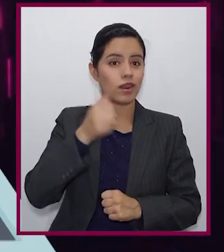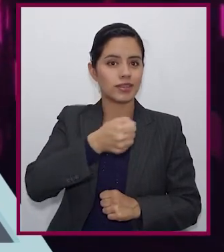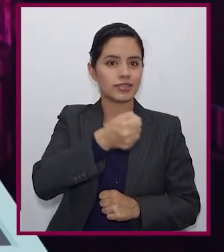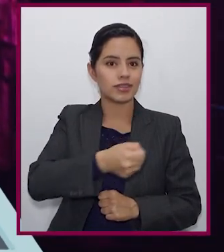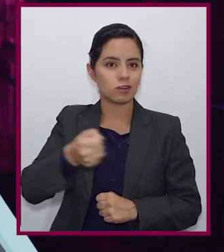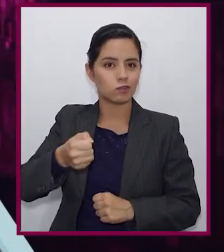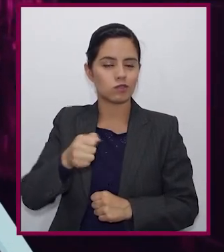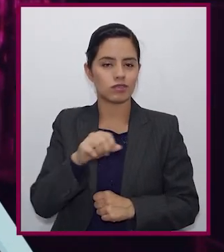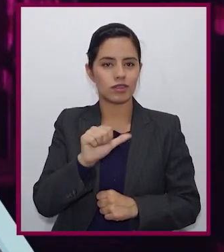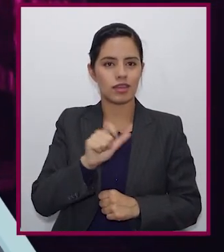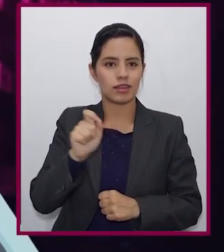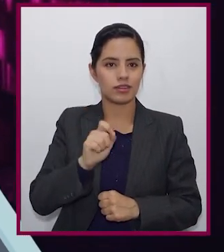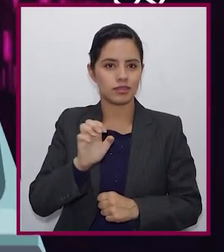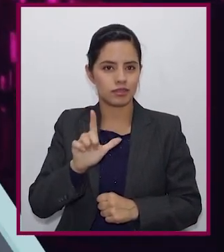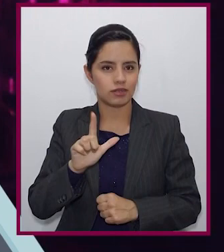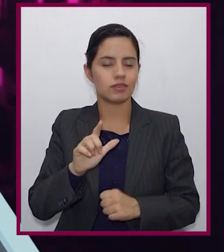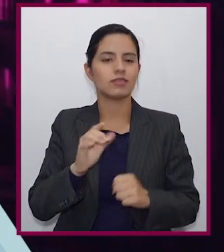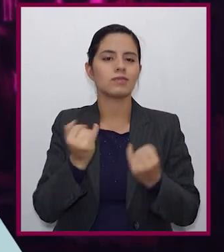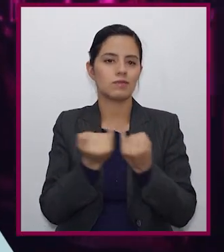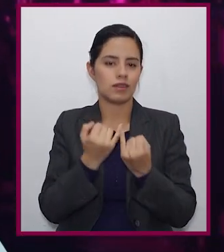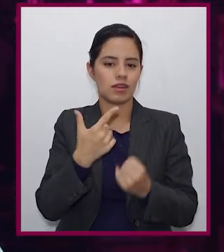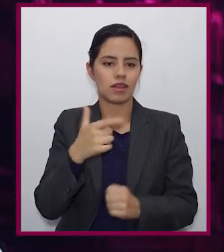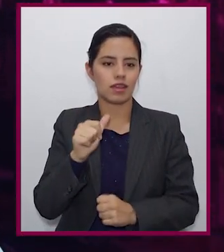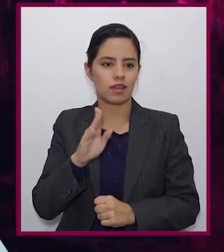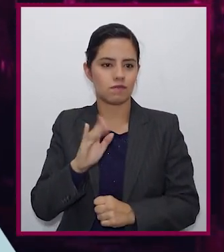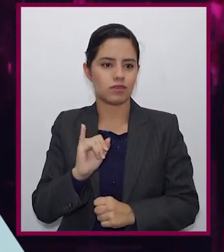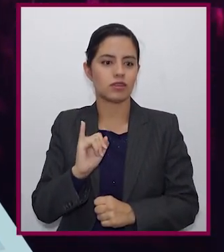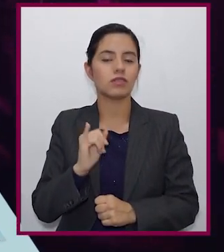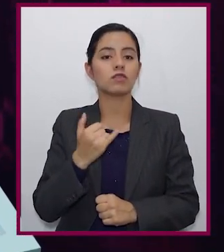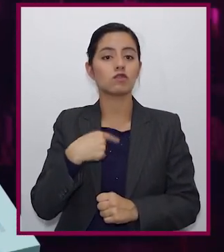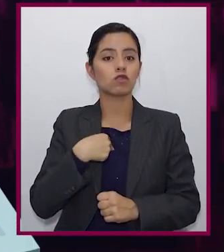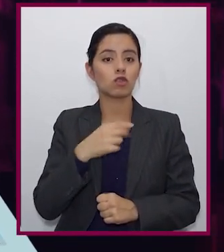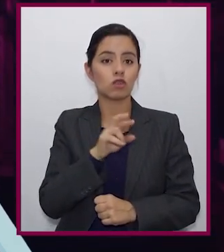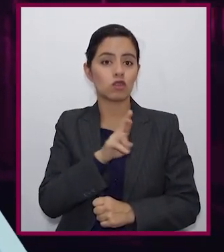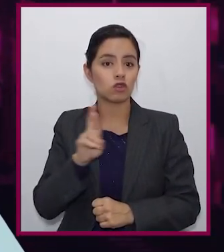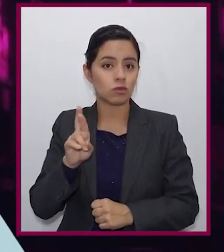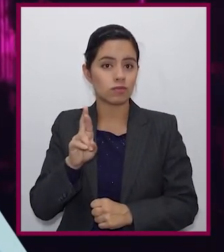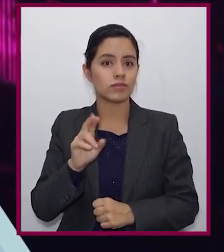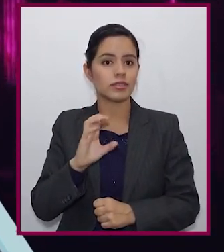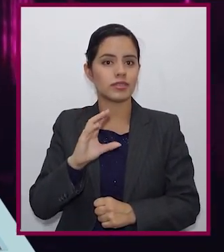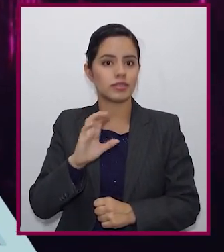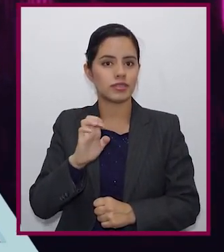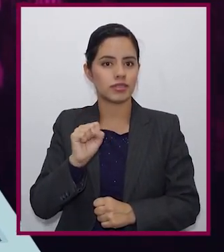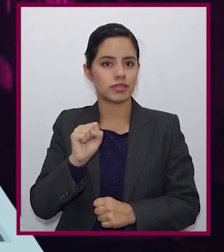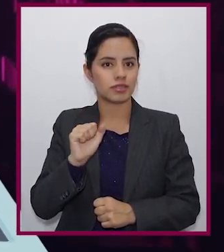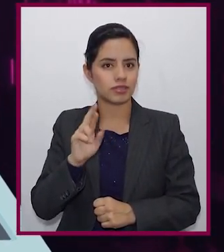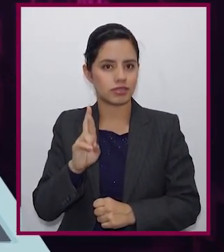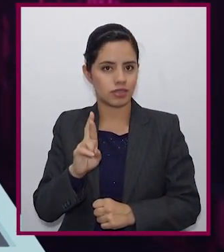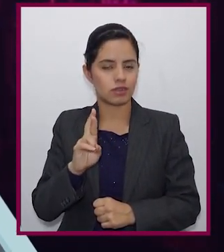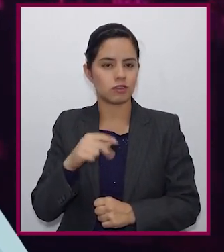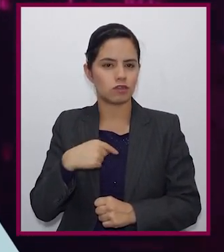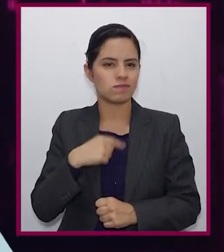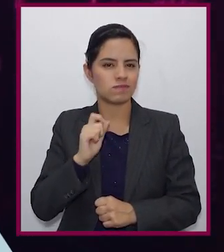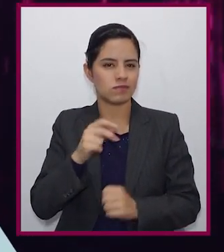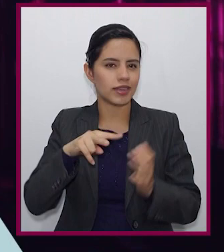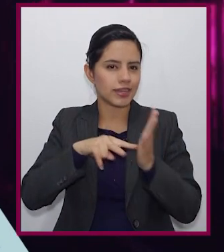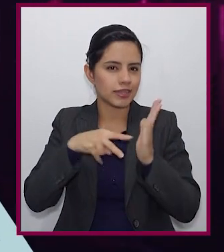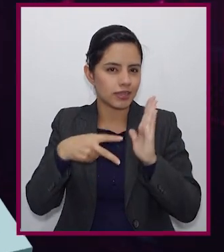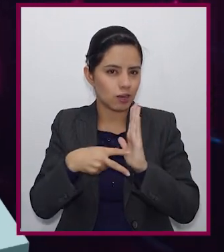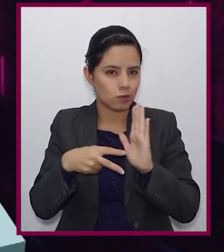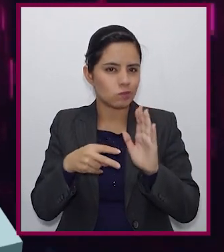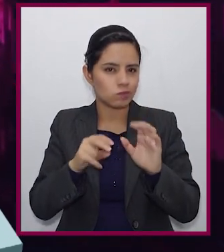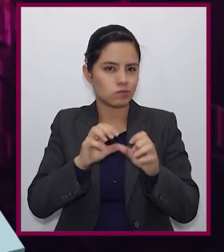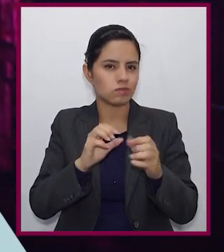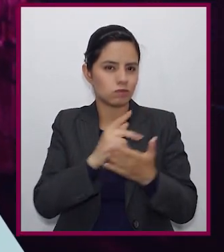Hola, saludos Axel y Gaby. Soy el doctor César Herrera. Me dedico a la ingeniería de software. Como decimos, es desarrollar